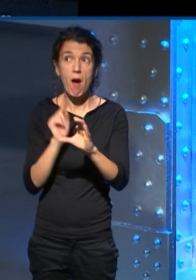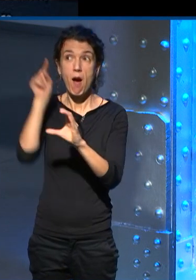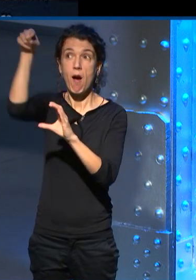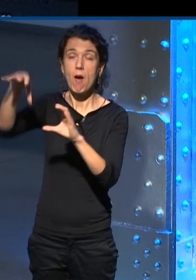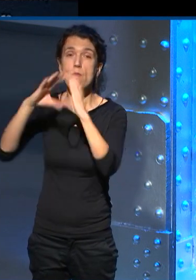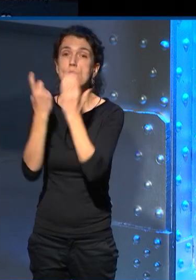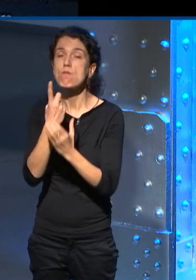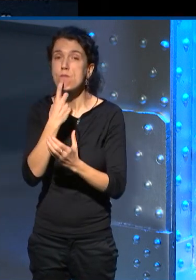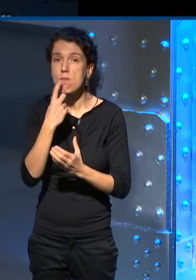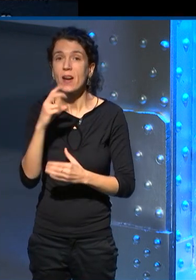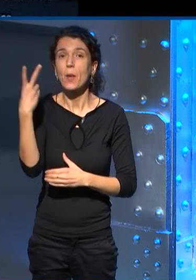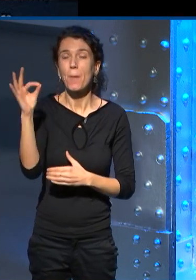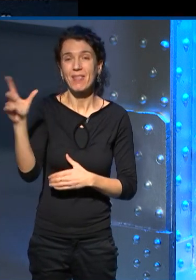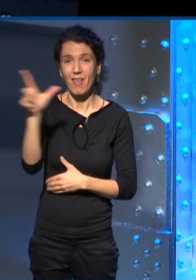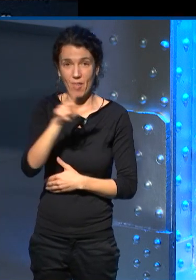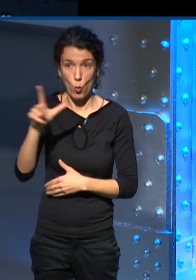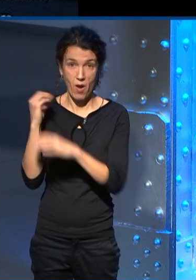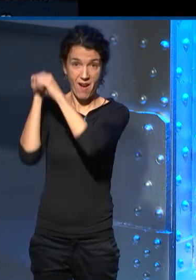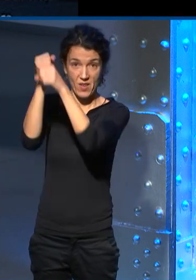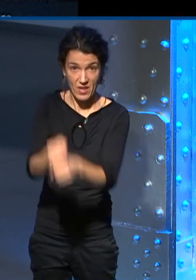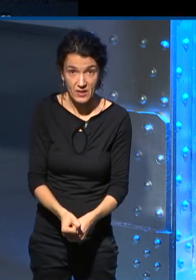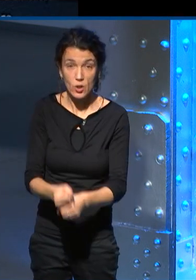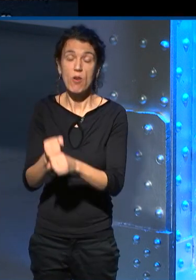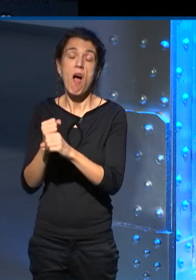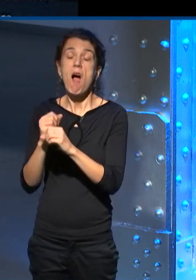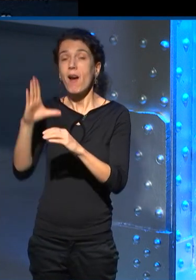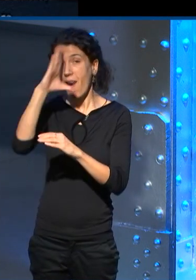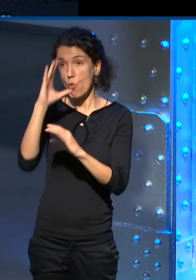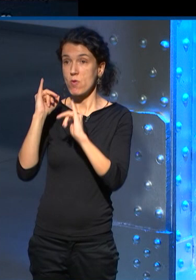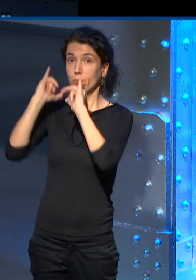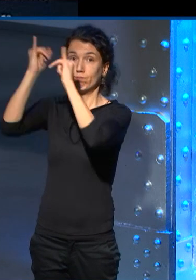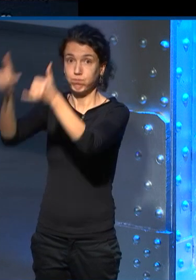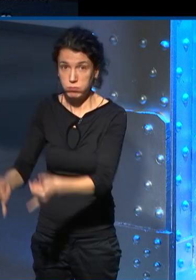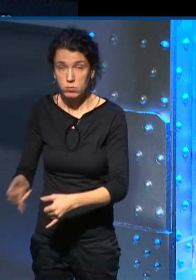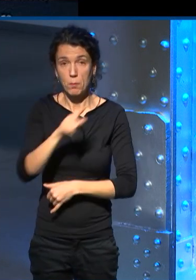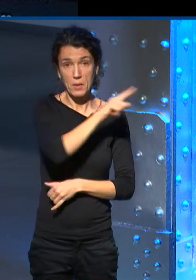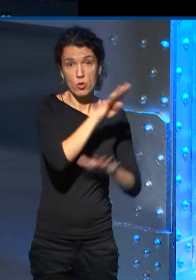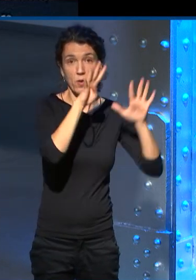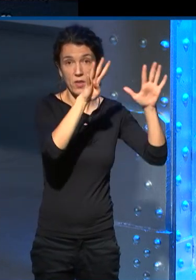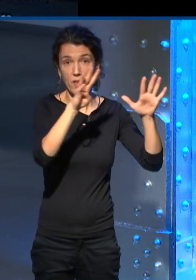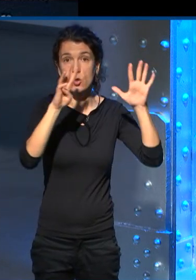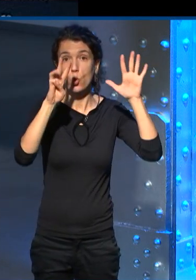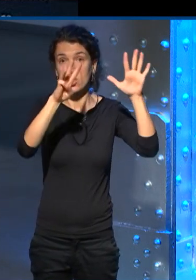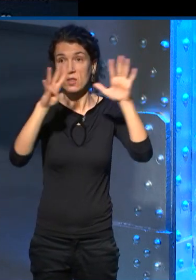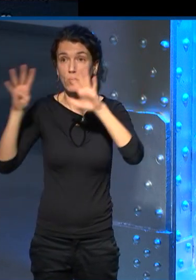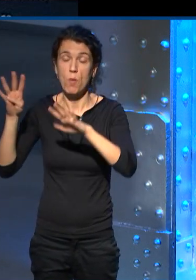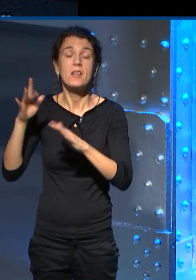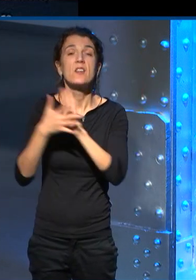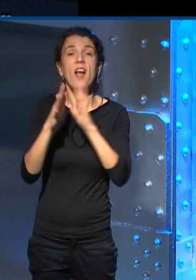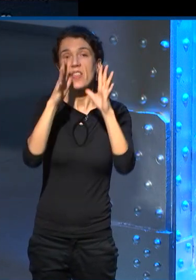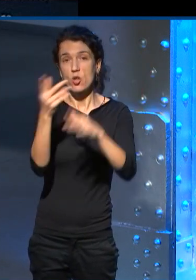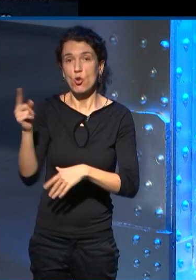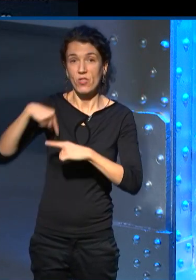y además 20 de julio, aniversario de la llegada a la Luna, ¿no? Del 89, 20 años más